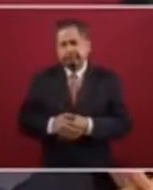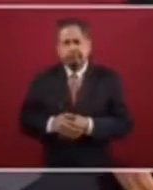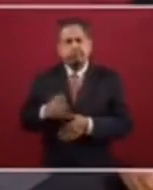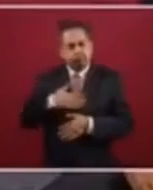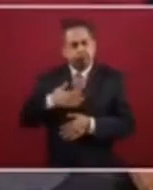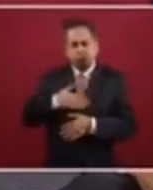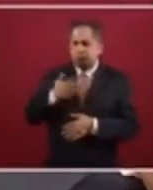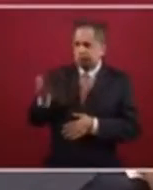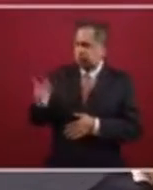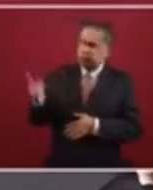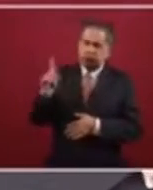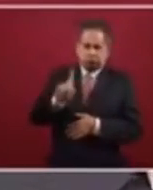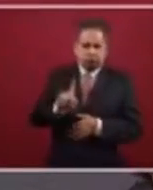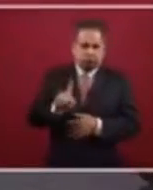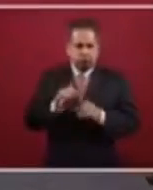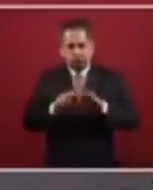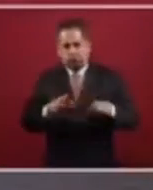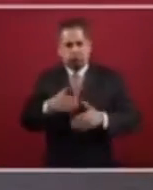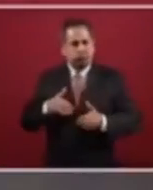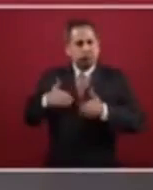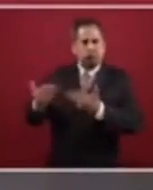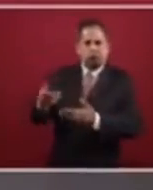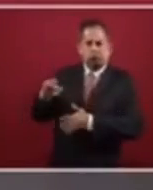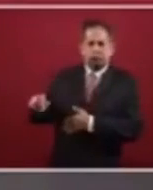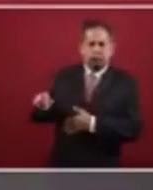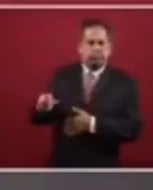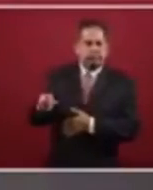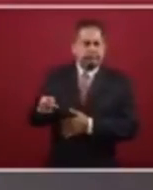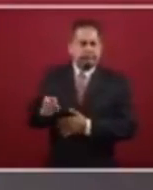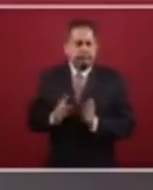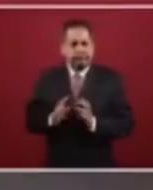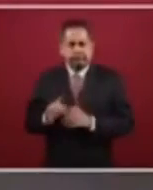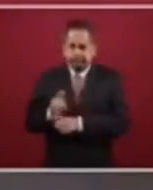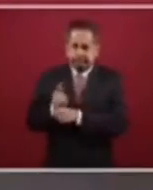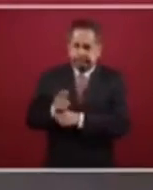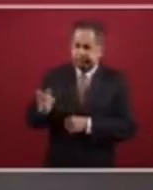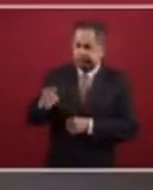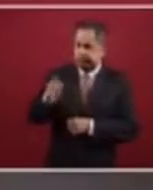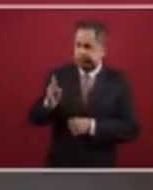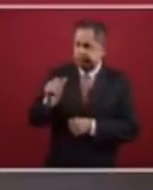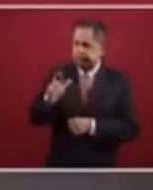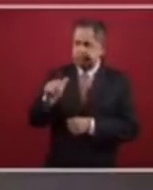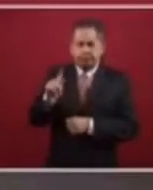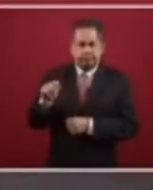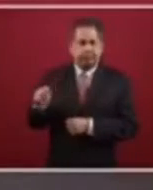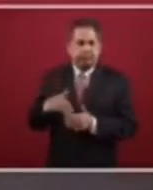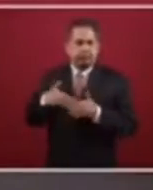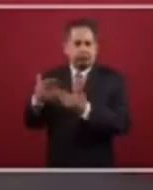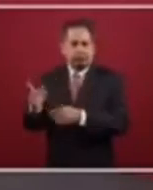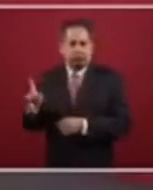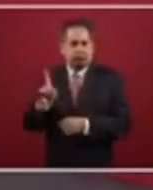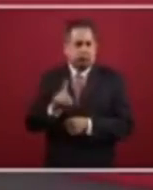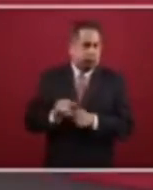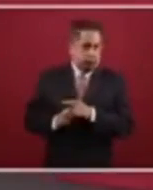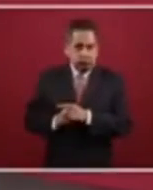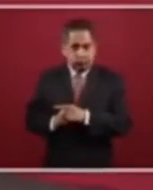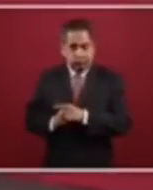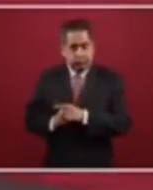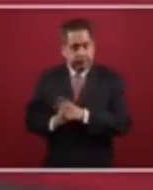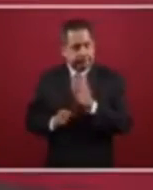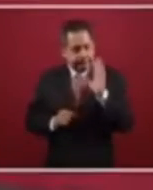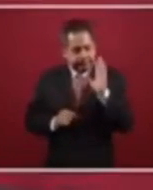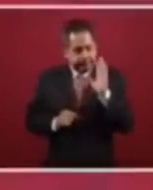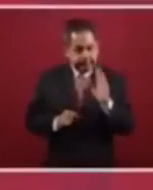Yo le tengo confianza al licenciado Bartlett, y como es natural,